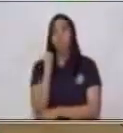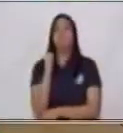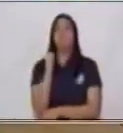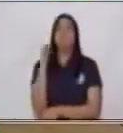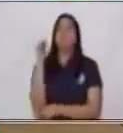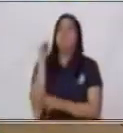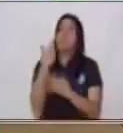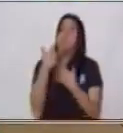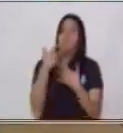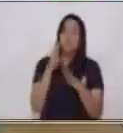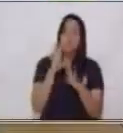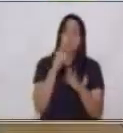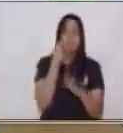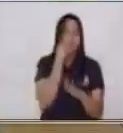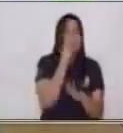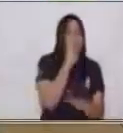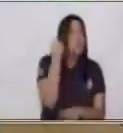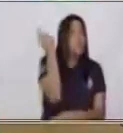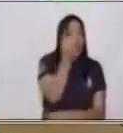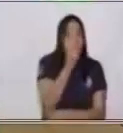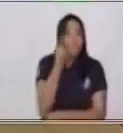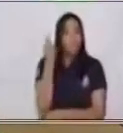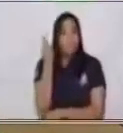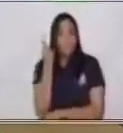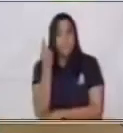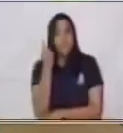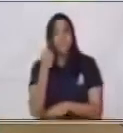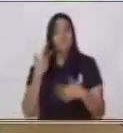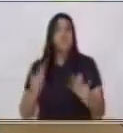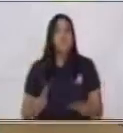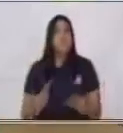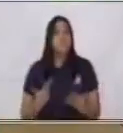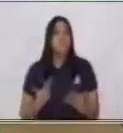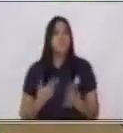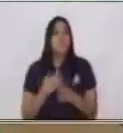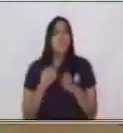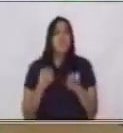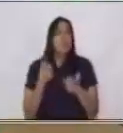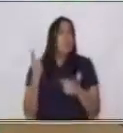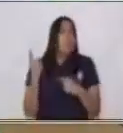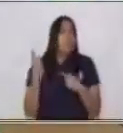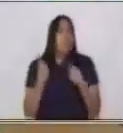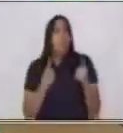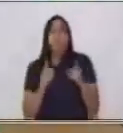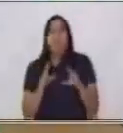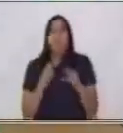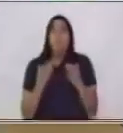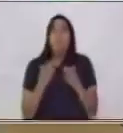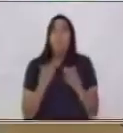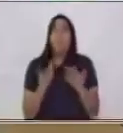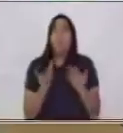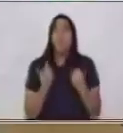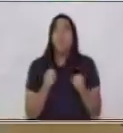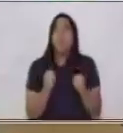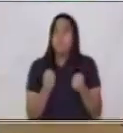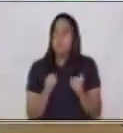tomando en cuenta esa clave, lo más importante, ¿cuál va a ser nuestra herramienta principal para hacer un resumen?